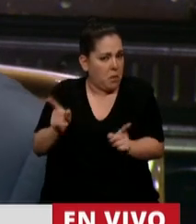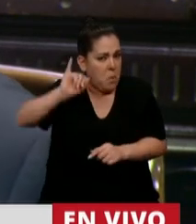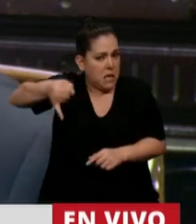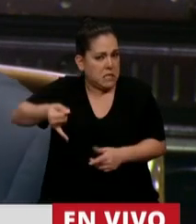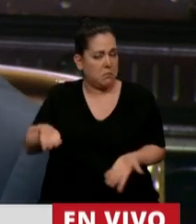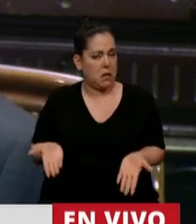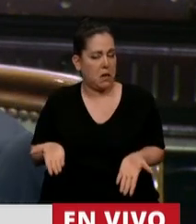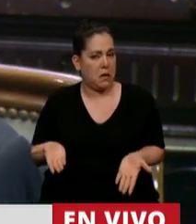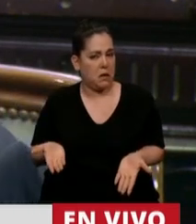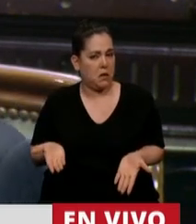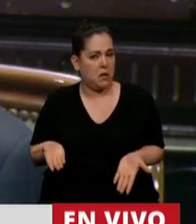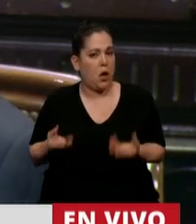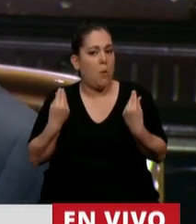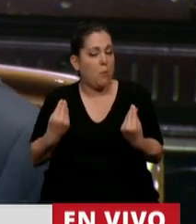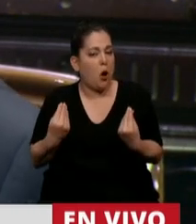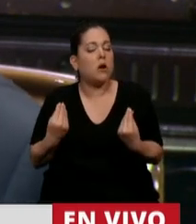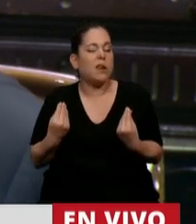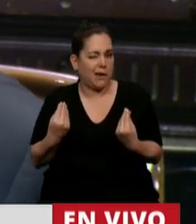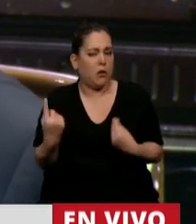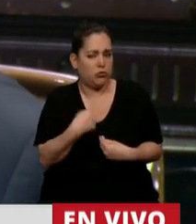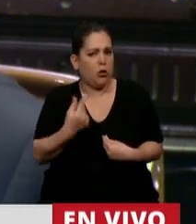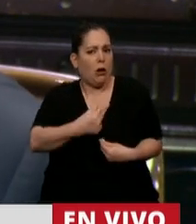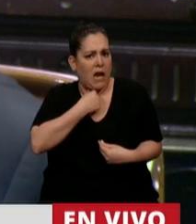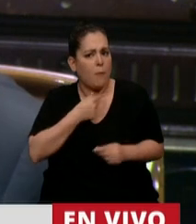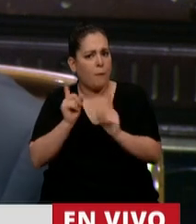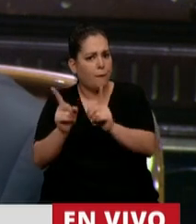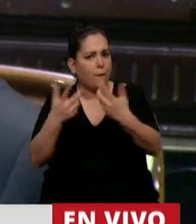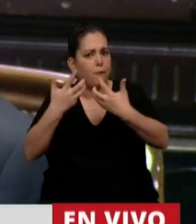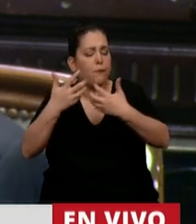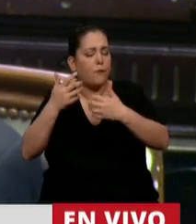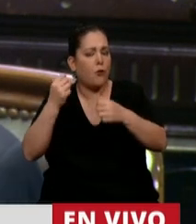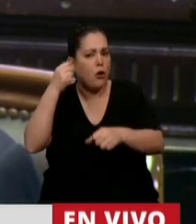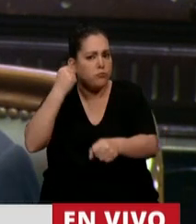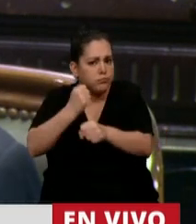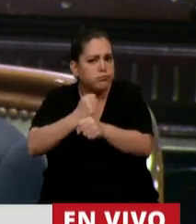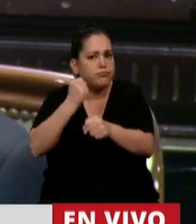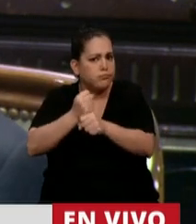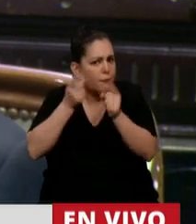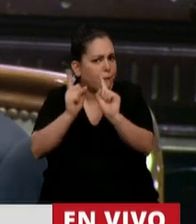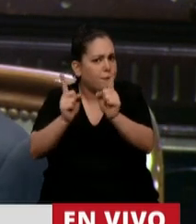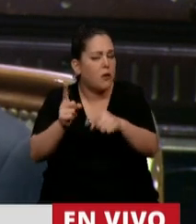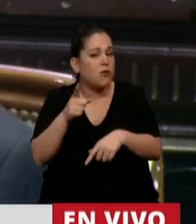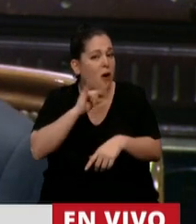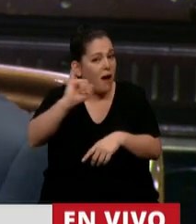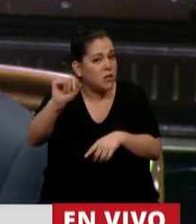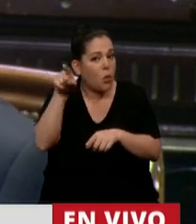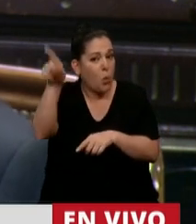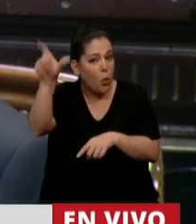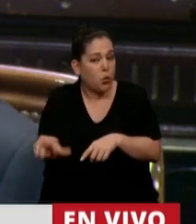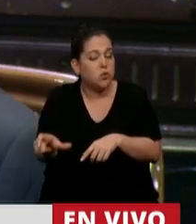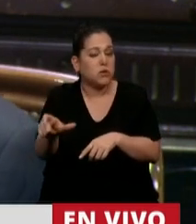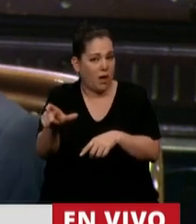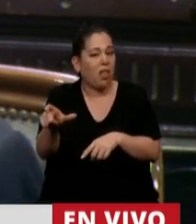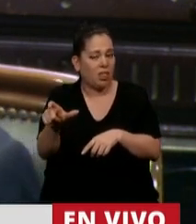razonable. Porque además en todo momento hemos querido que funcione esta Cámara. Yo le recuerdo, señor presidente, que usted el día 19 de marzo emitió